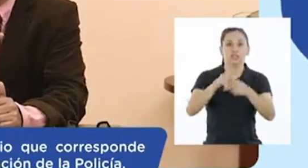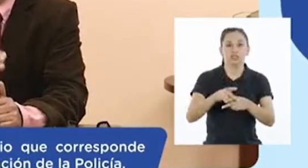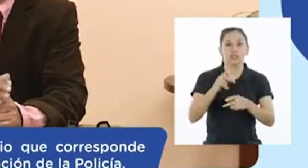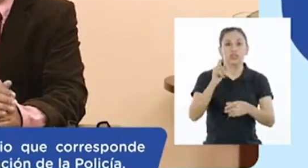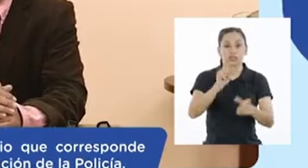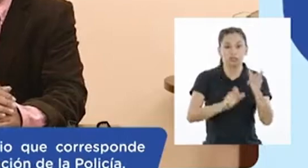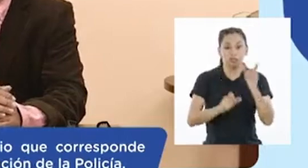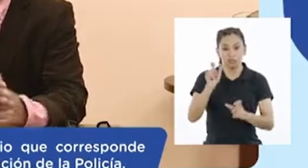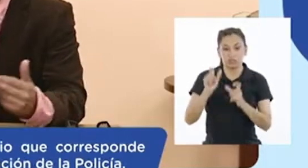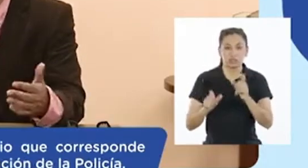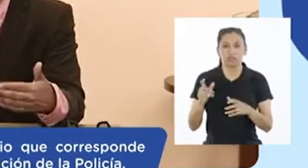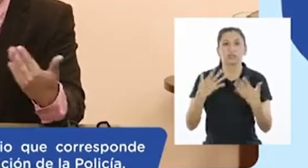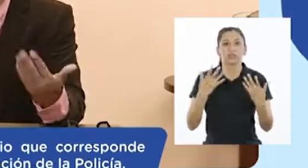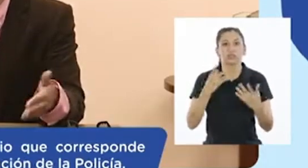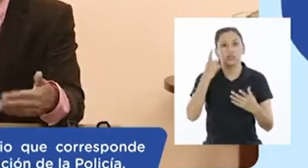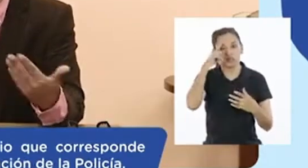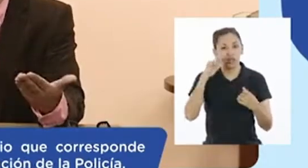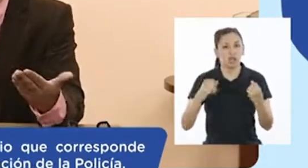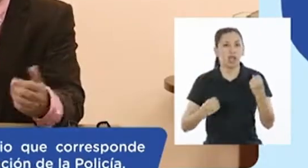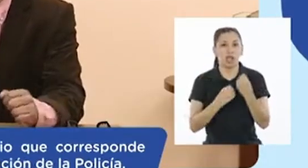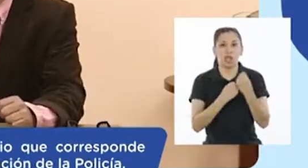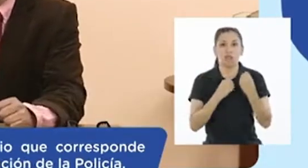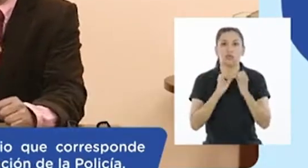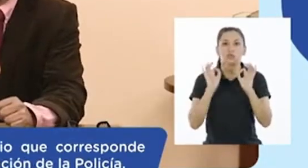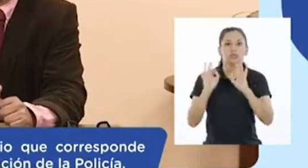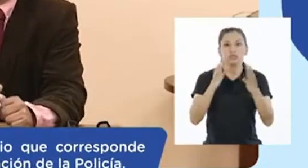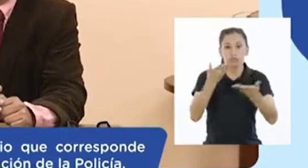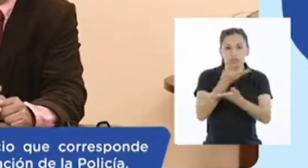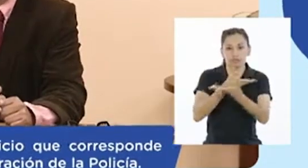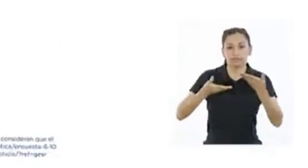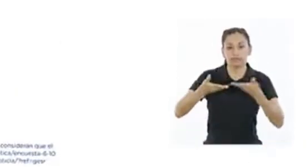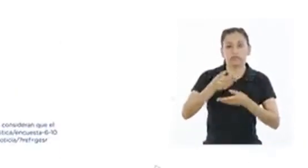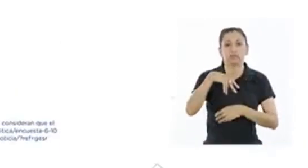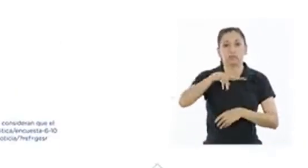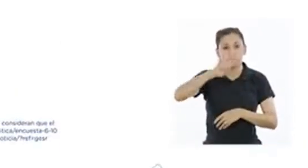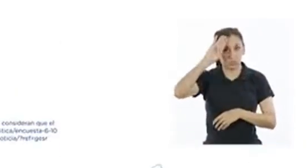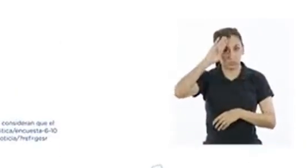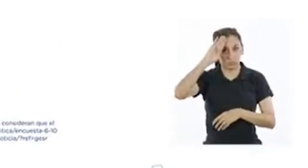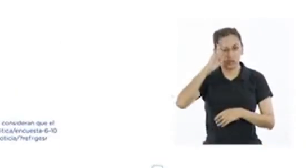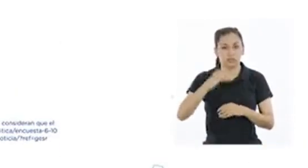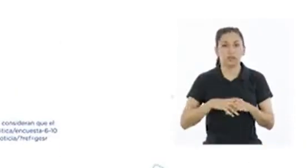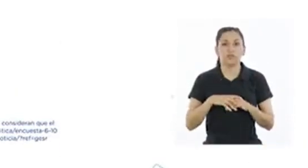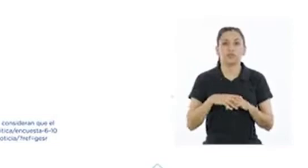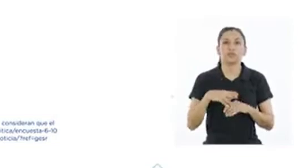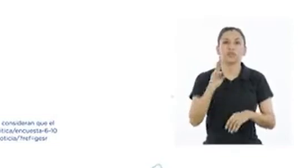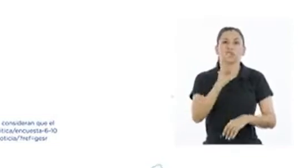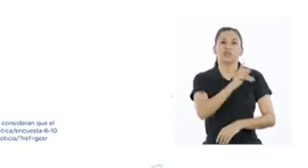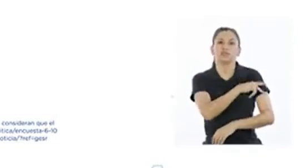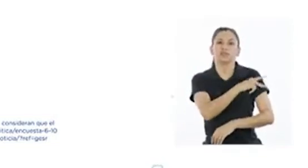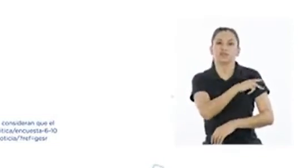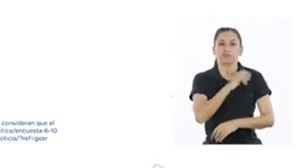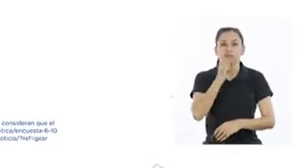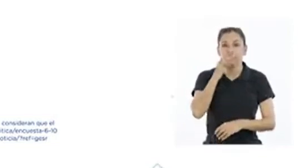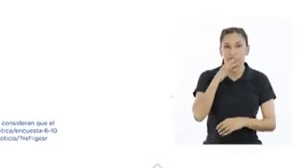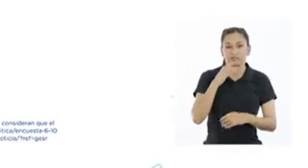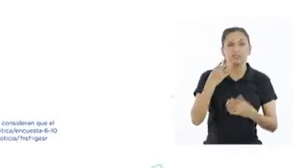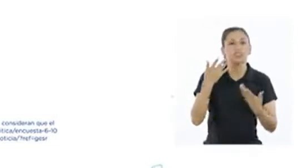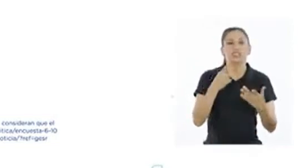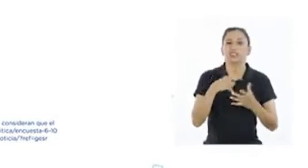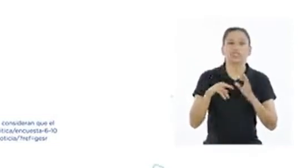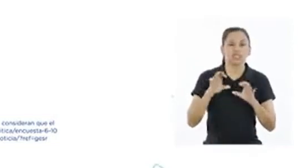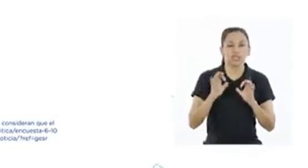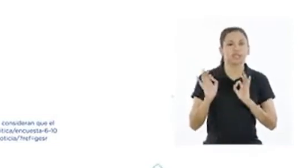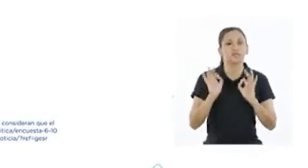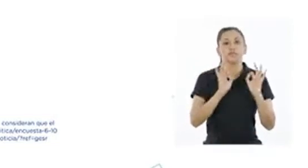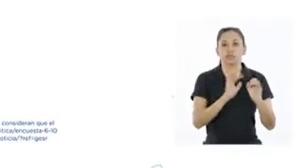a los municipios con la cooperación de la policía. Las acciones del serenazgo están enmarcadas dentro de